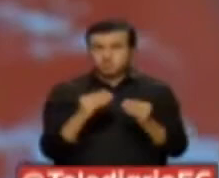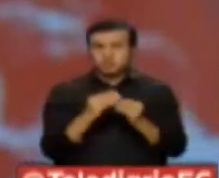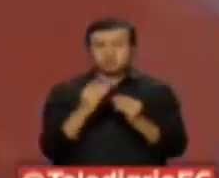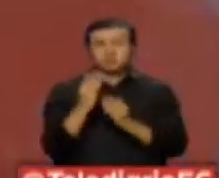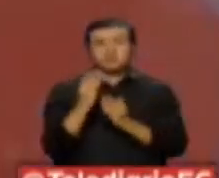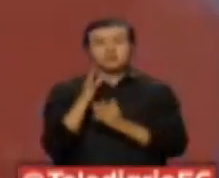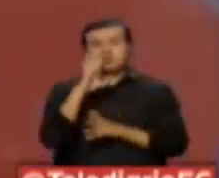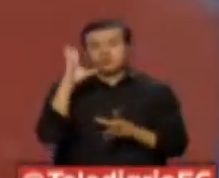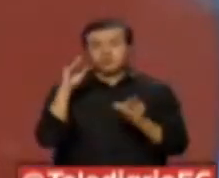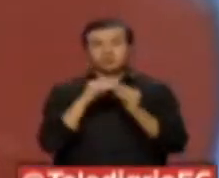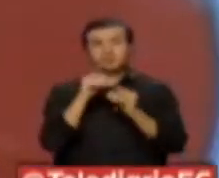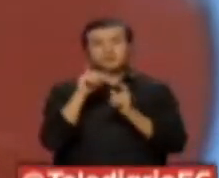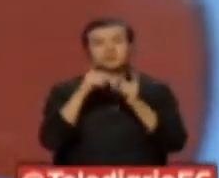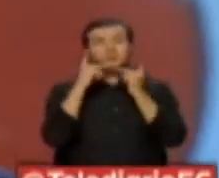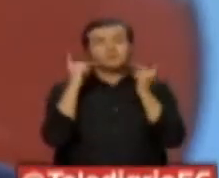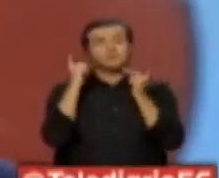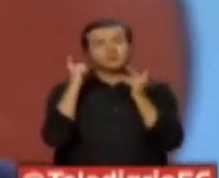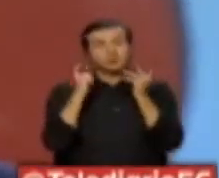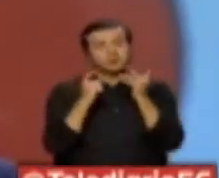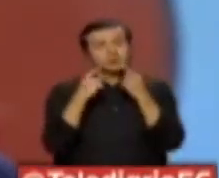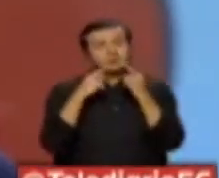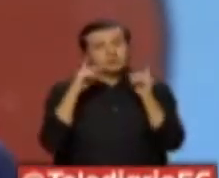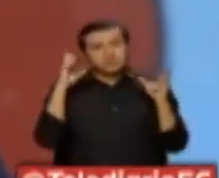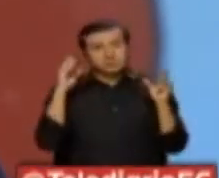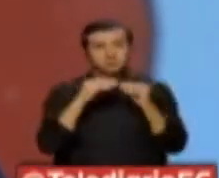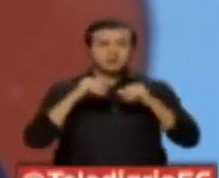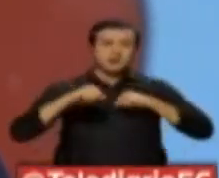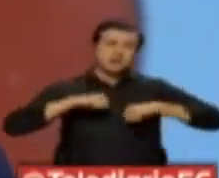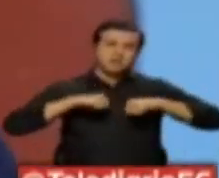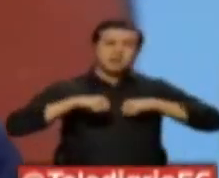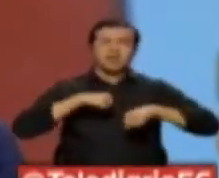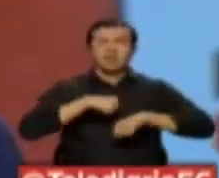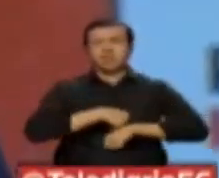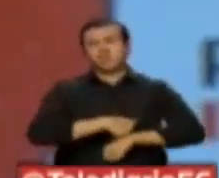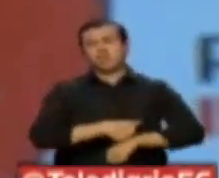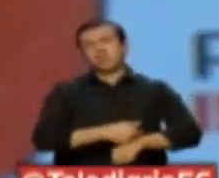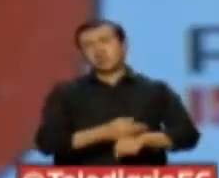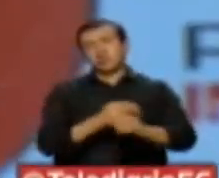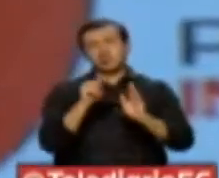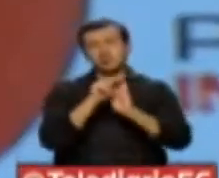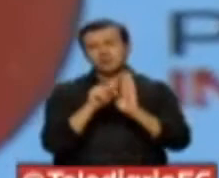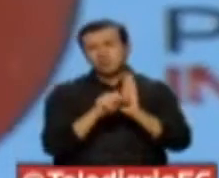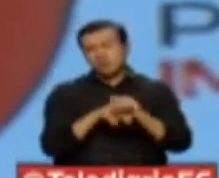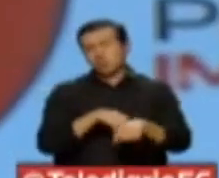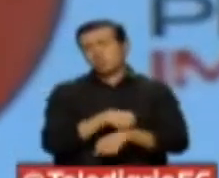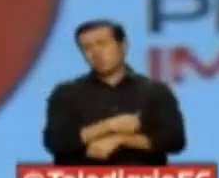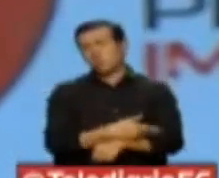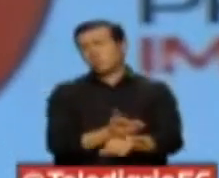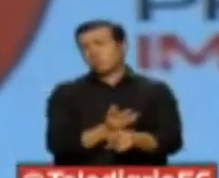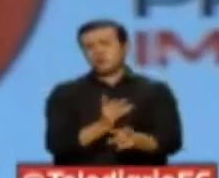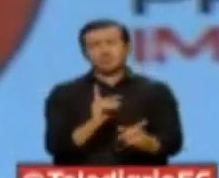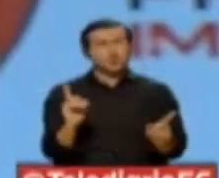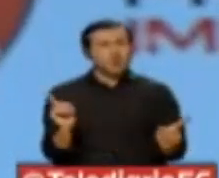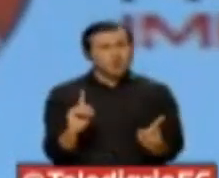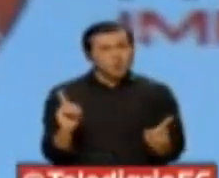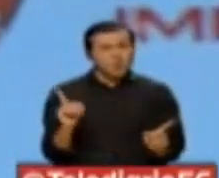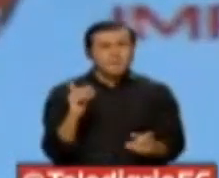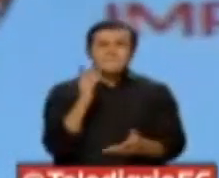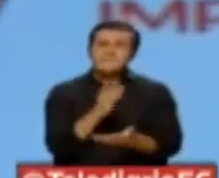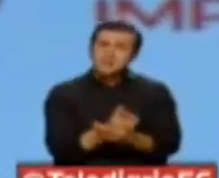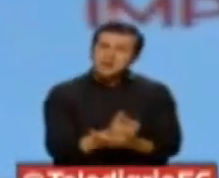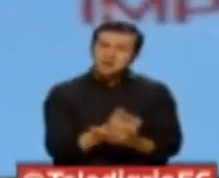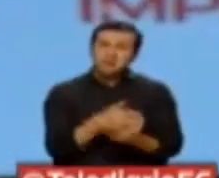público a todo el sector público debemos destrabar tramitologías normativas que están siendo de alguna manera un